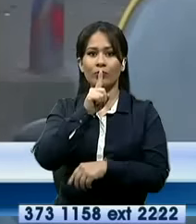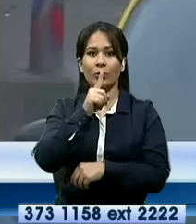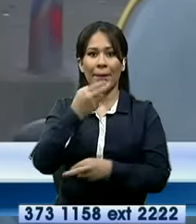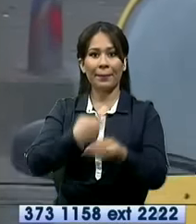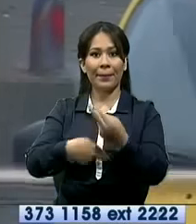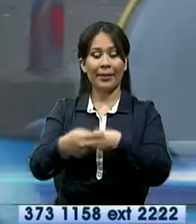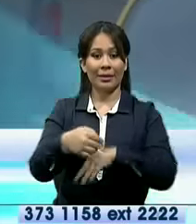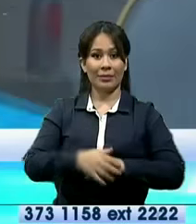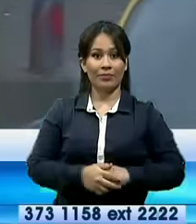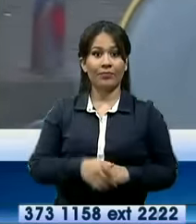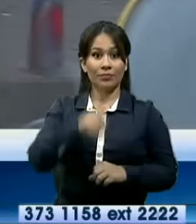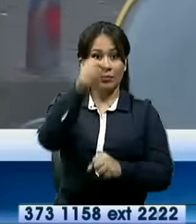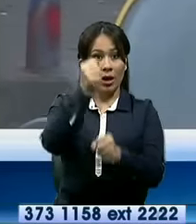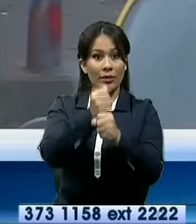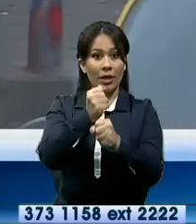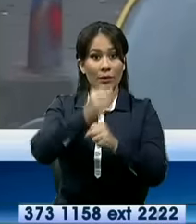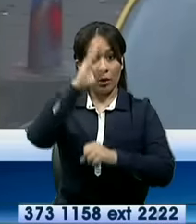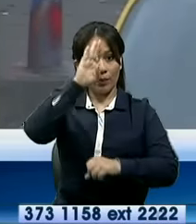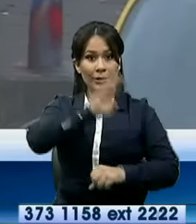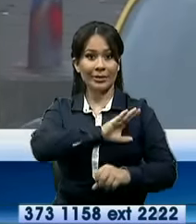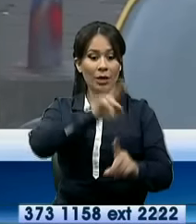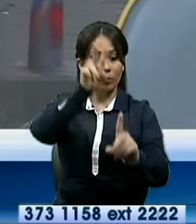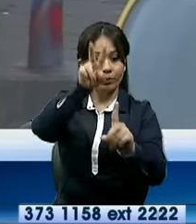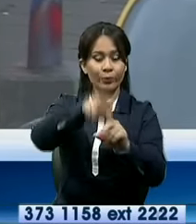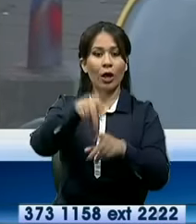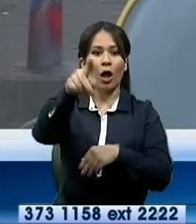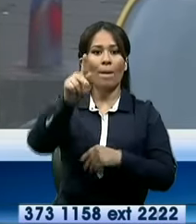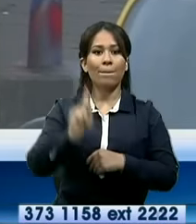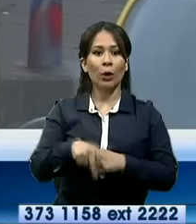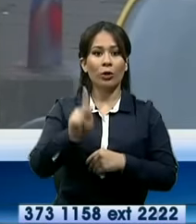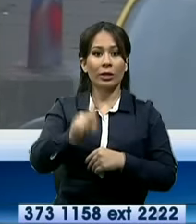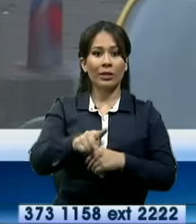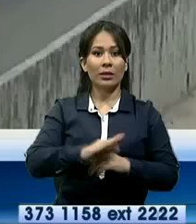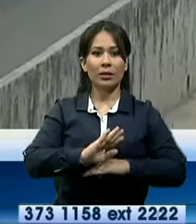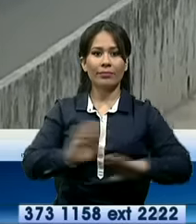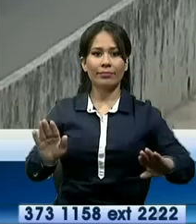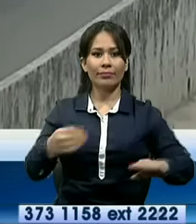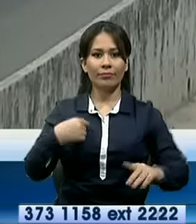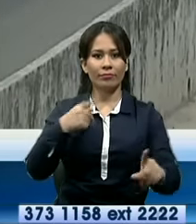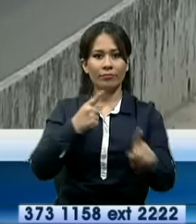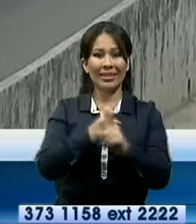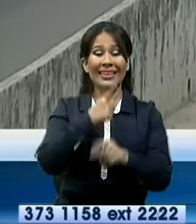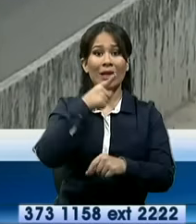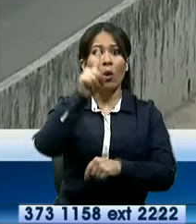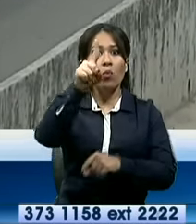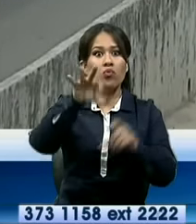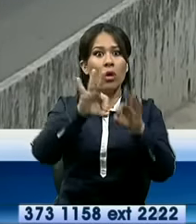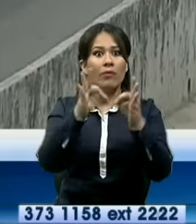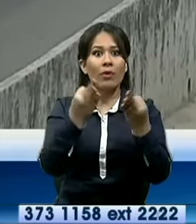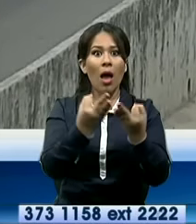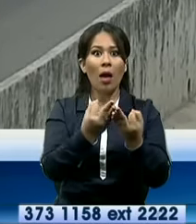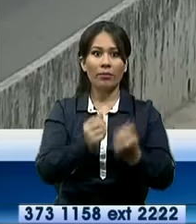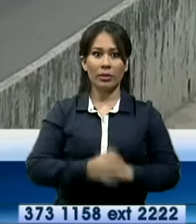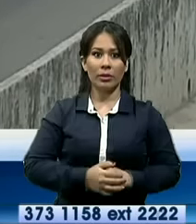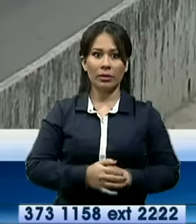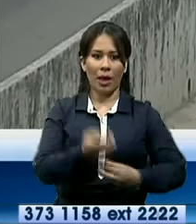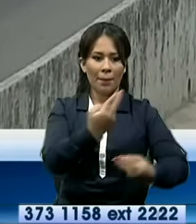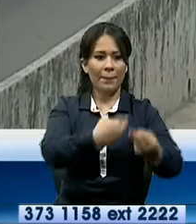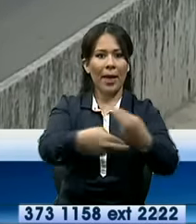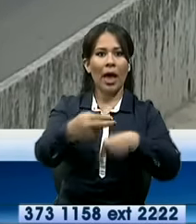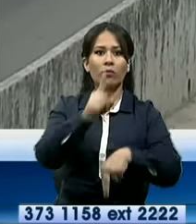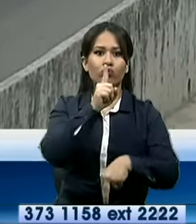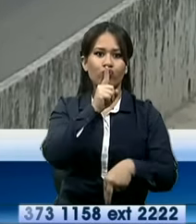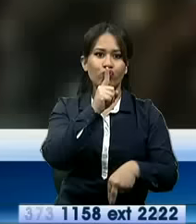En este operativo denominado Intervención por TT2, fue evidente cómo toda una familia se habría estado dedicando